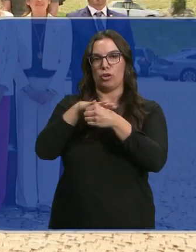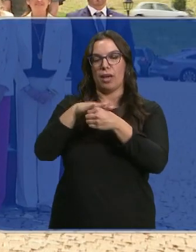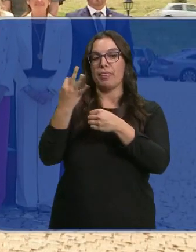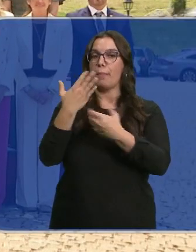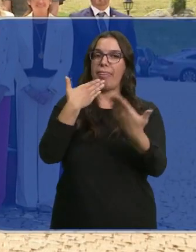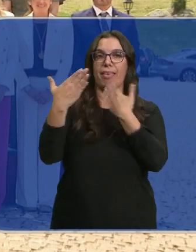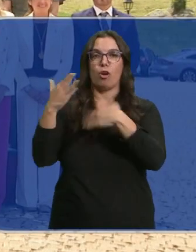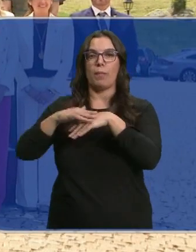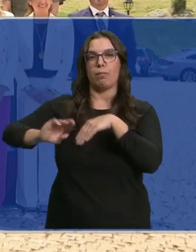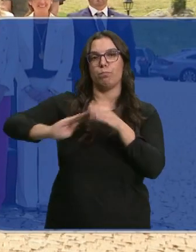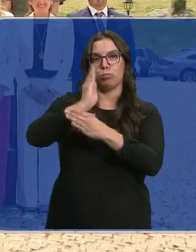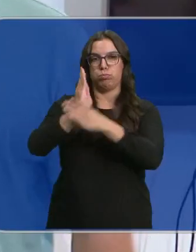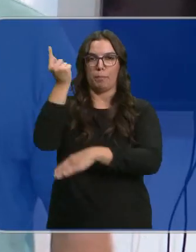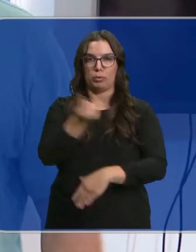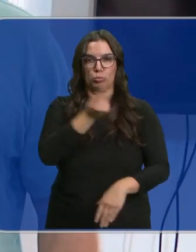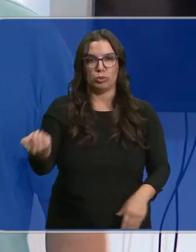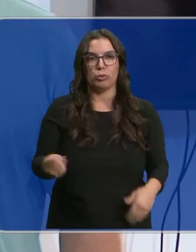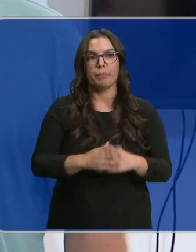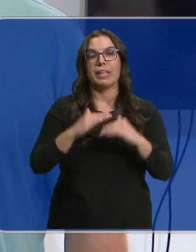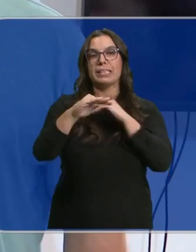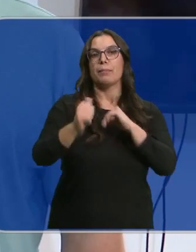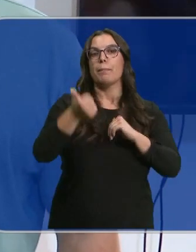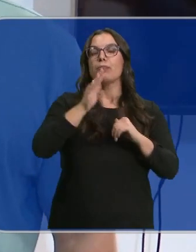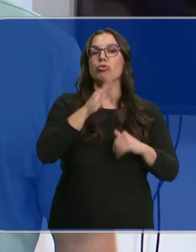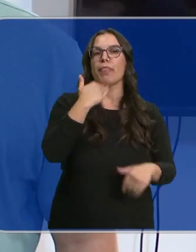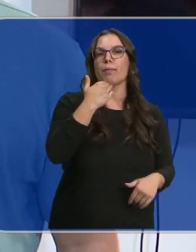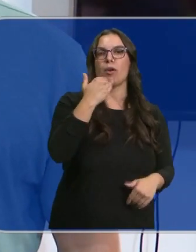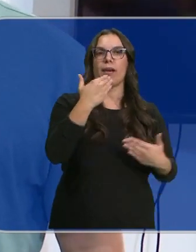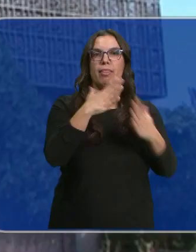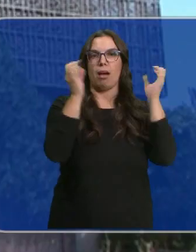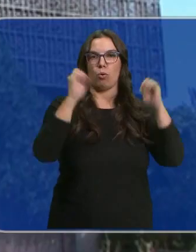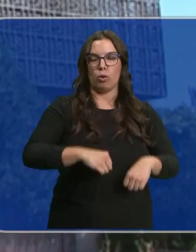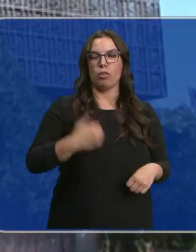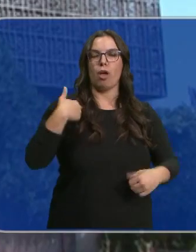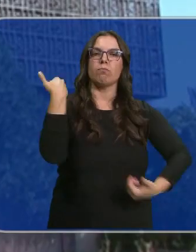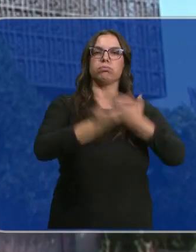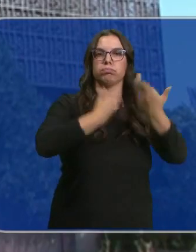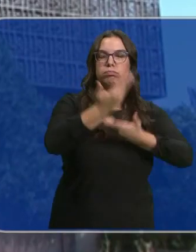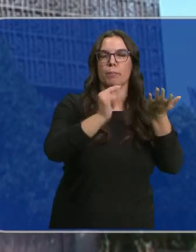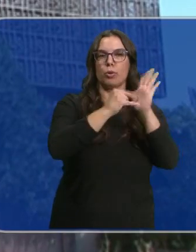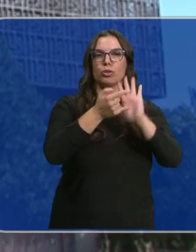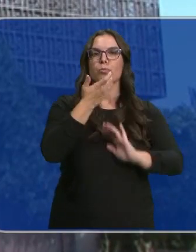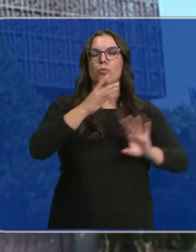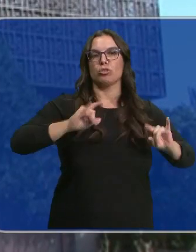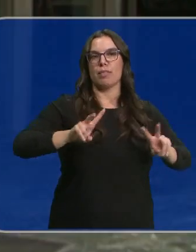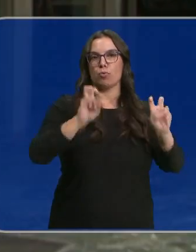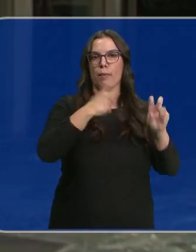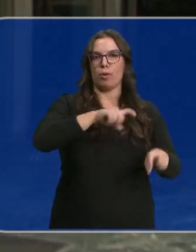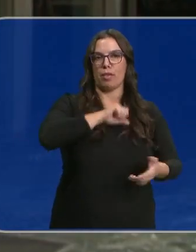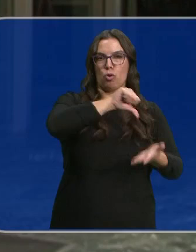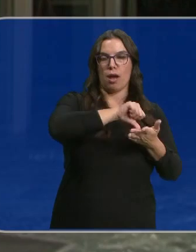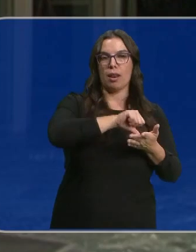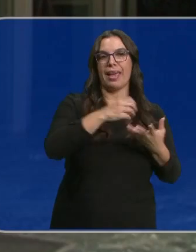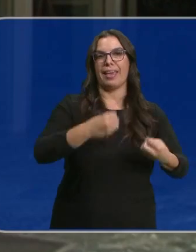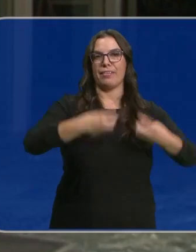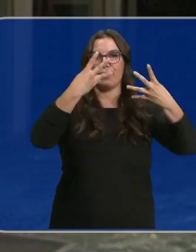emplear diálogo para sacar adelante los presupuestos. Más estable es el gobierno en Zamora con este acuerdo. La corporación ya avanza en proyectos como la nueva sede de la policía local